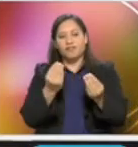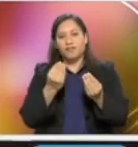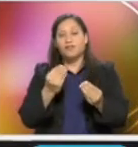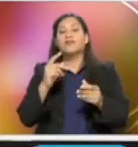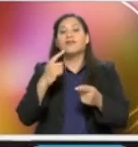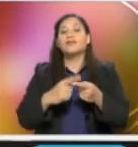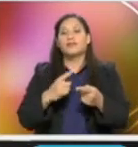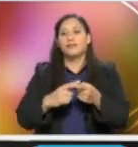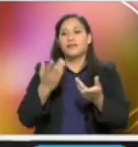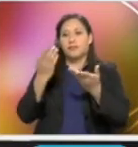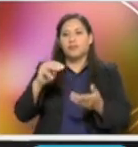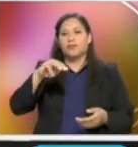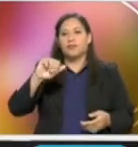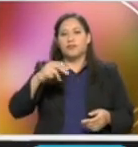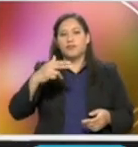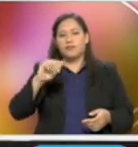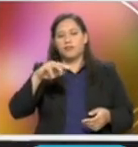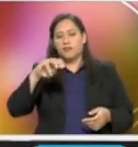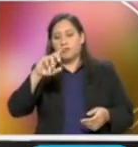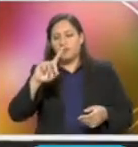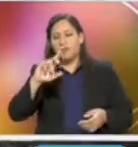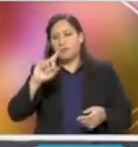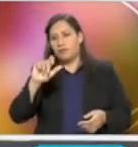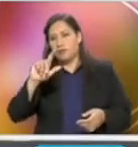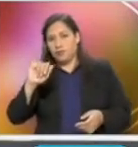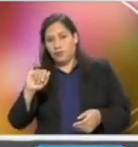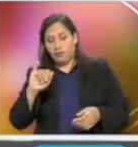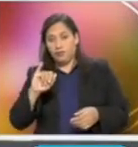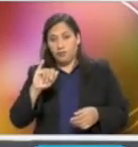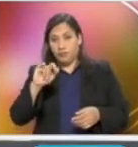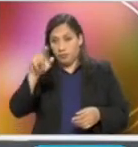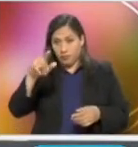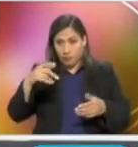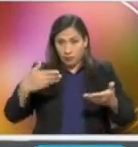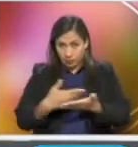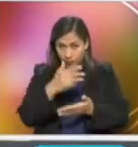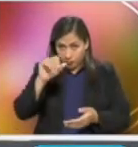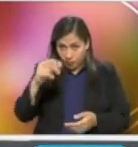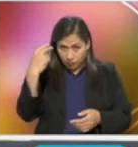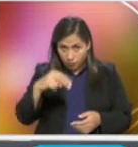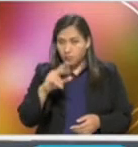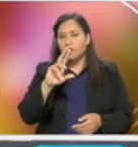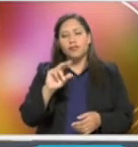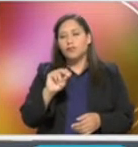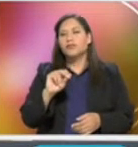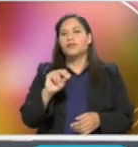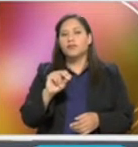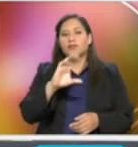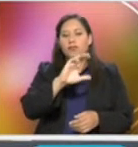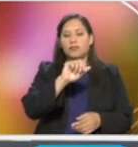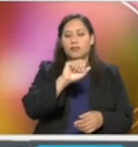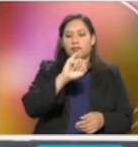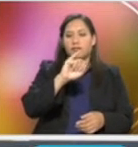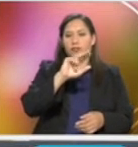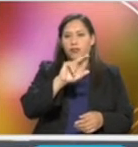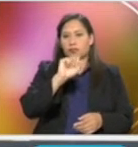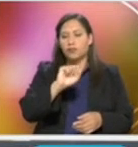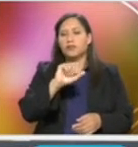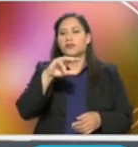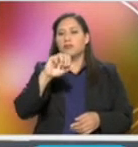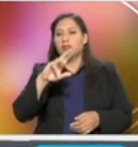más y nada menos que de Muhammad Ali, que no nace como Muhammad Ali, sino nace como un Cassius Marcellus Clay,